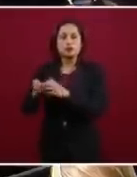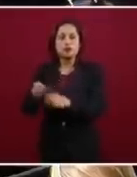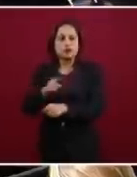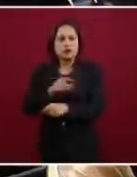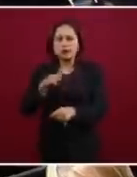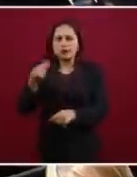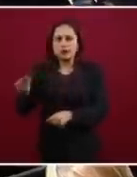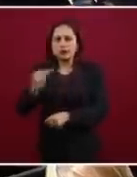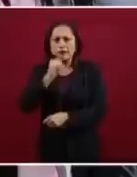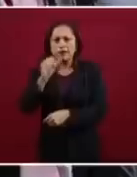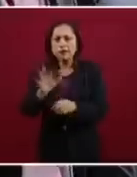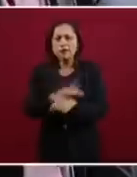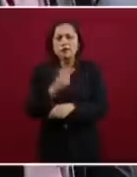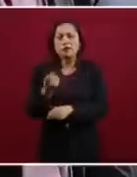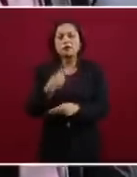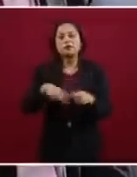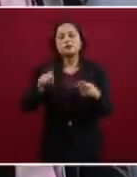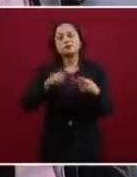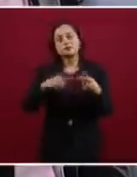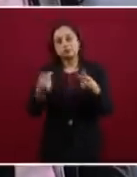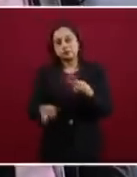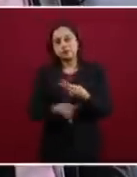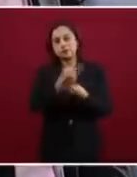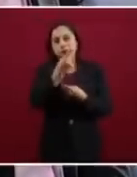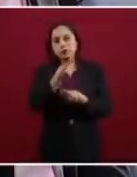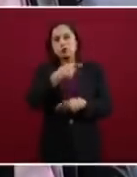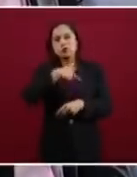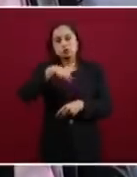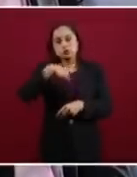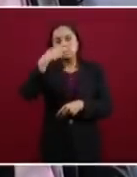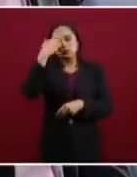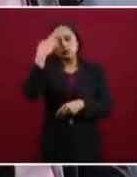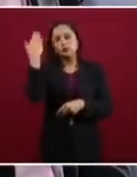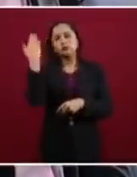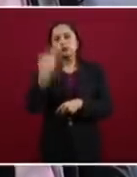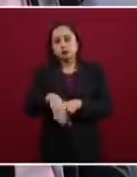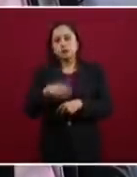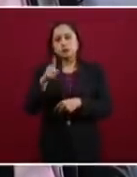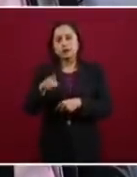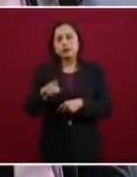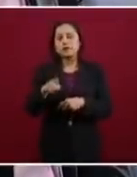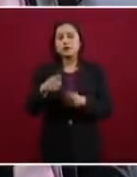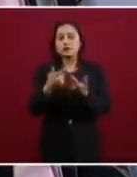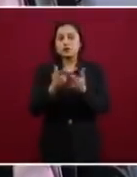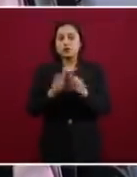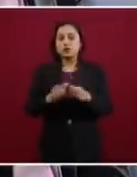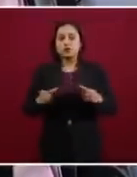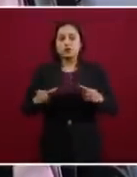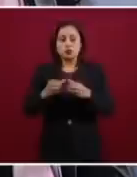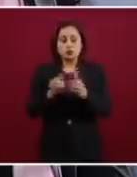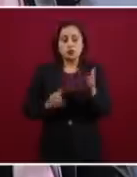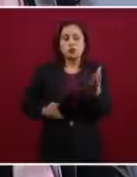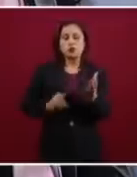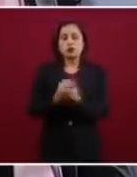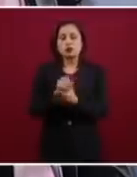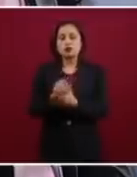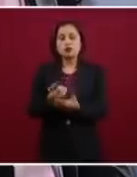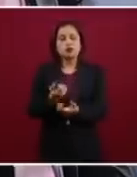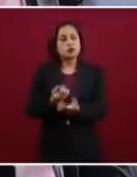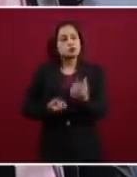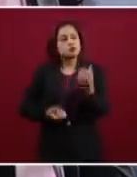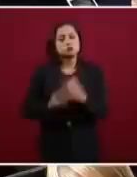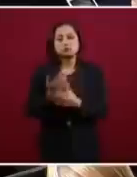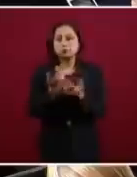sería sabemos que fue una decisión colegiada el haber liberado a ovidio guzmán sin embargo si nos pueden